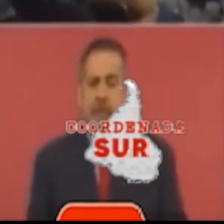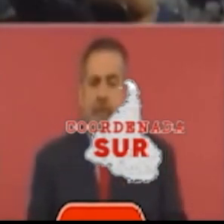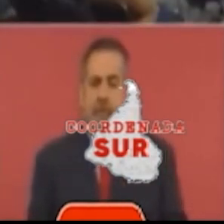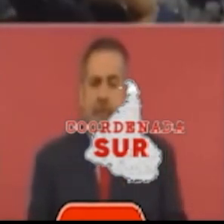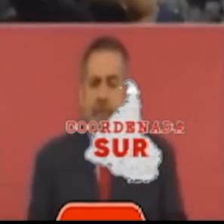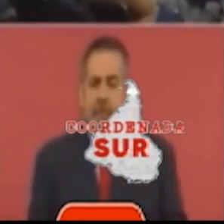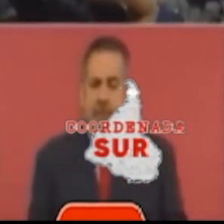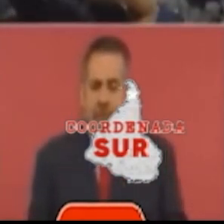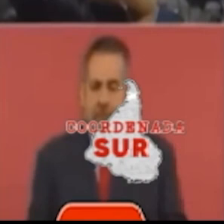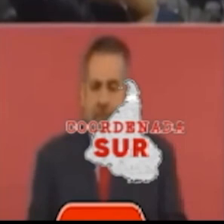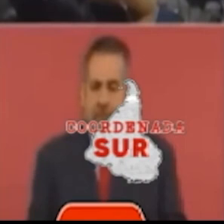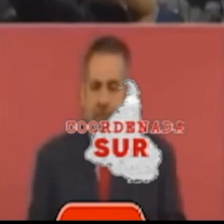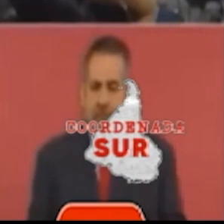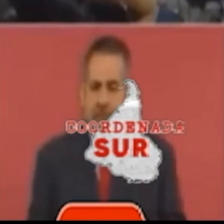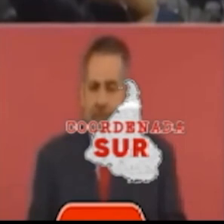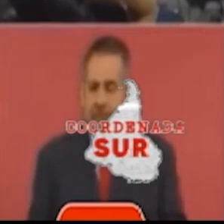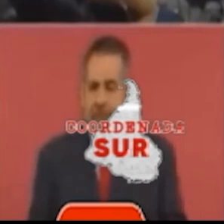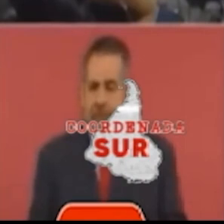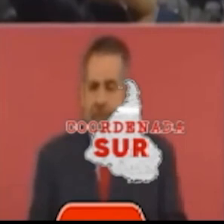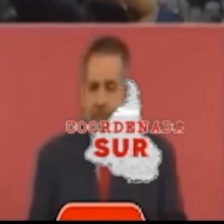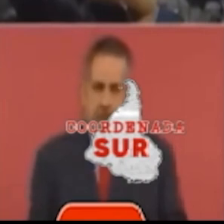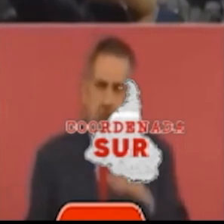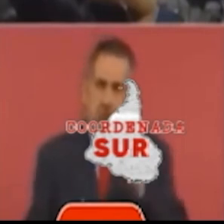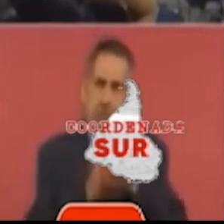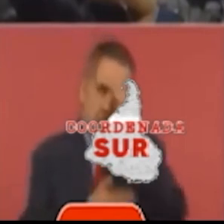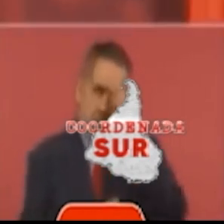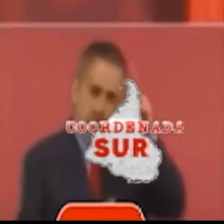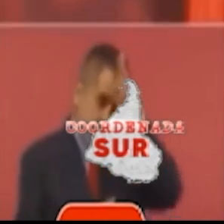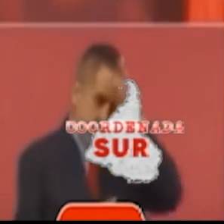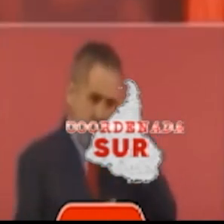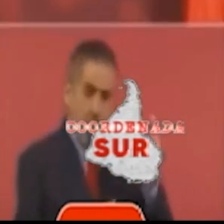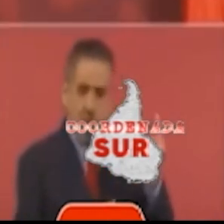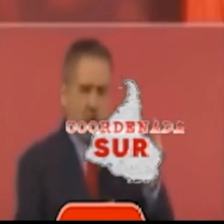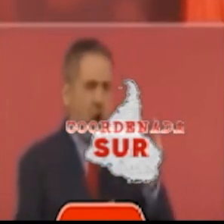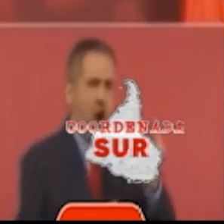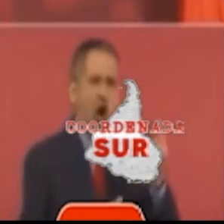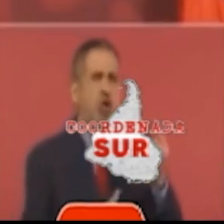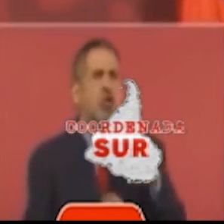No solo estoy pensando en Perú, no, en general.